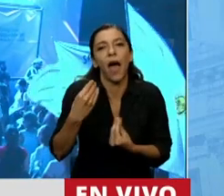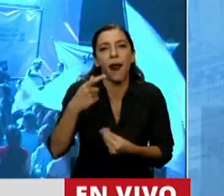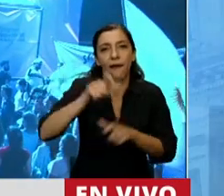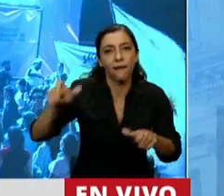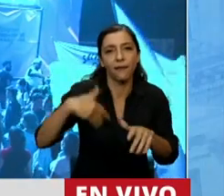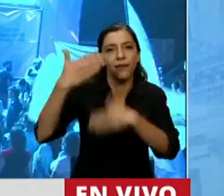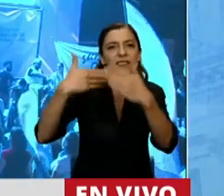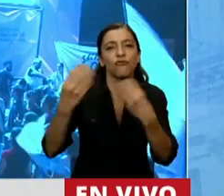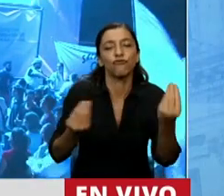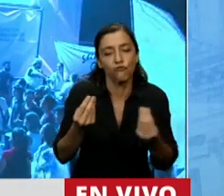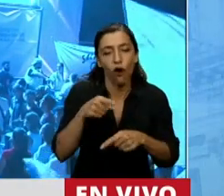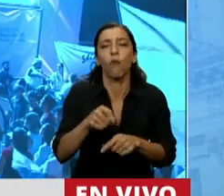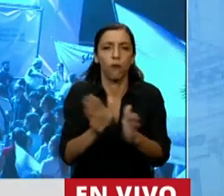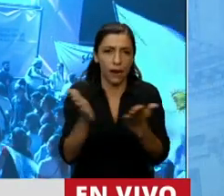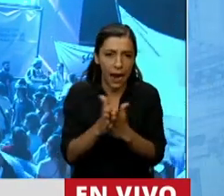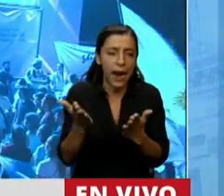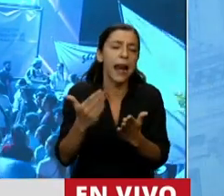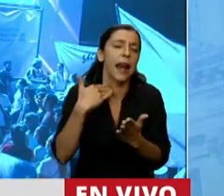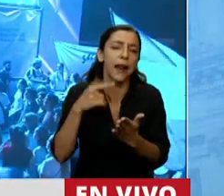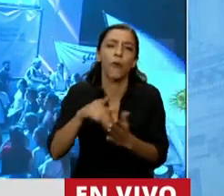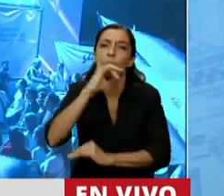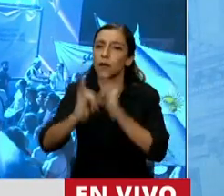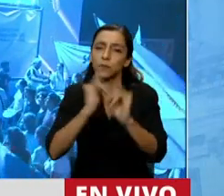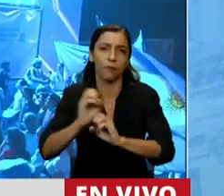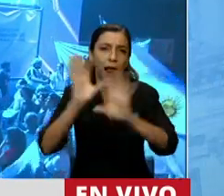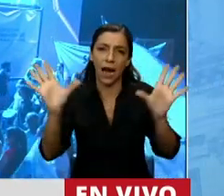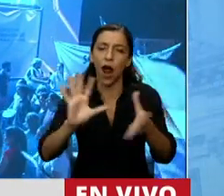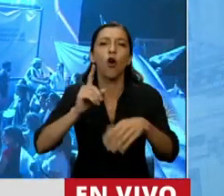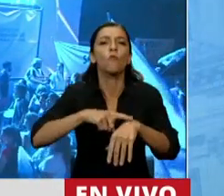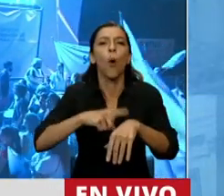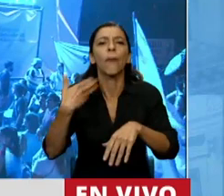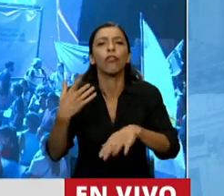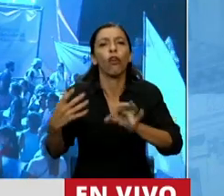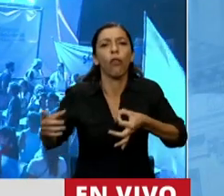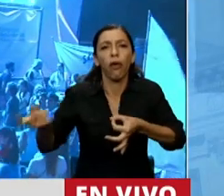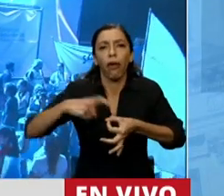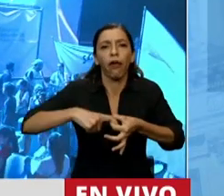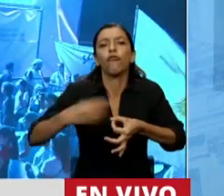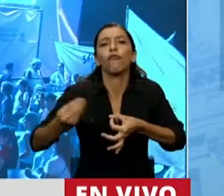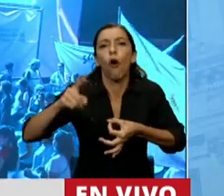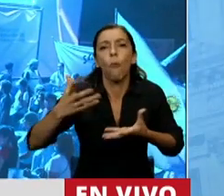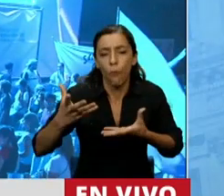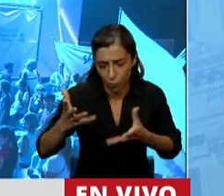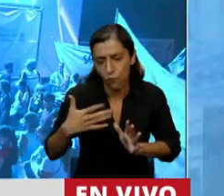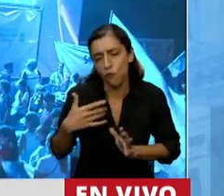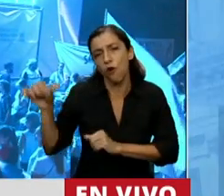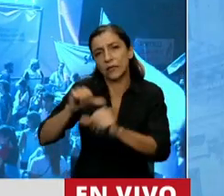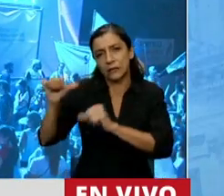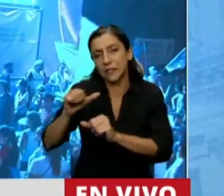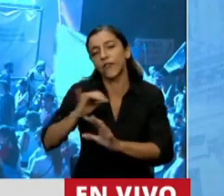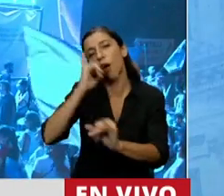de manera sencilla el proceso de la fecundación. Habiendo dado claridad desde el punto de vista